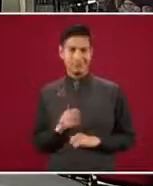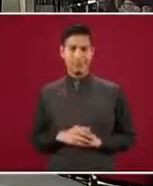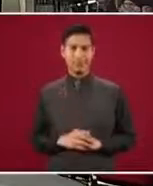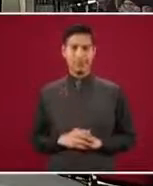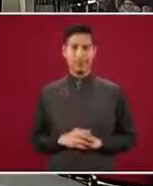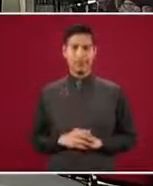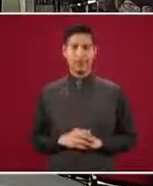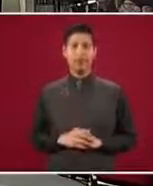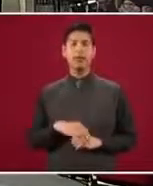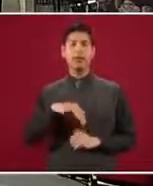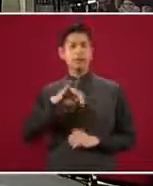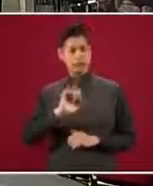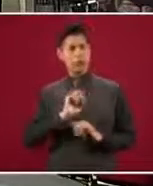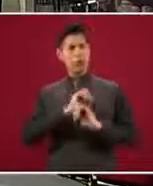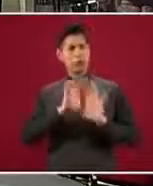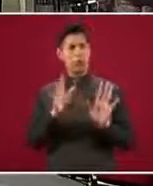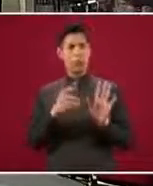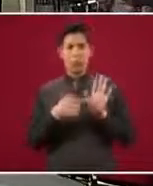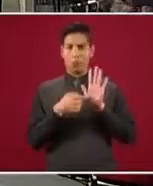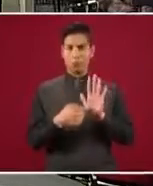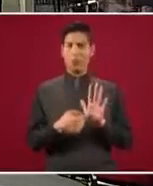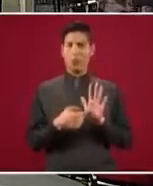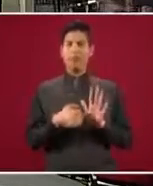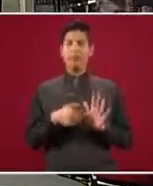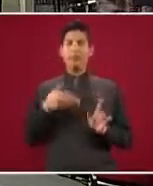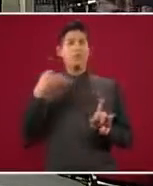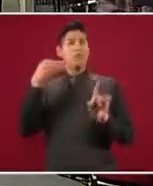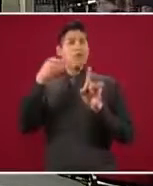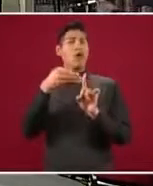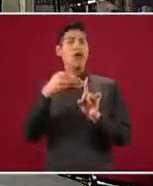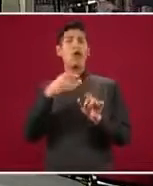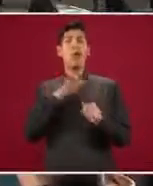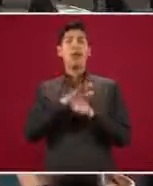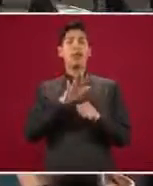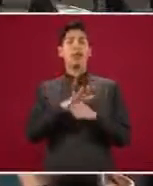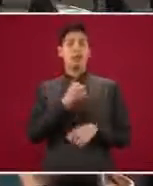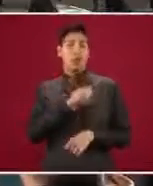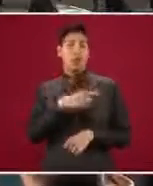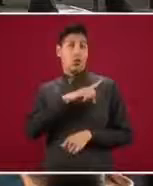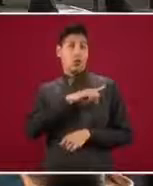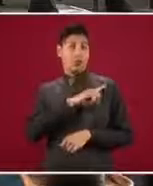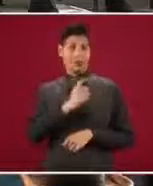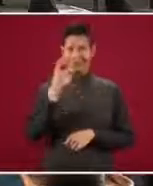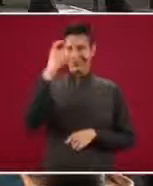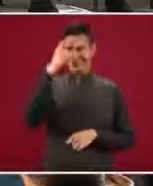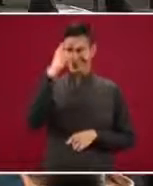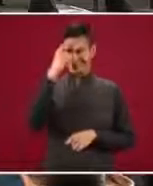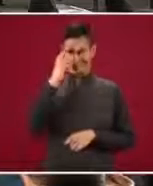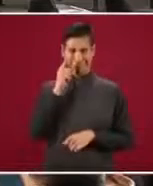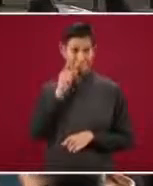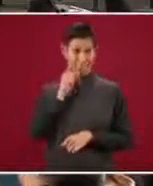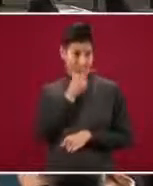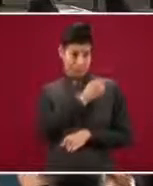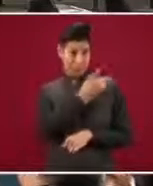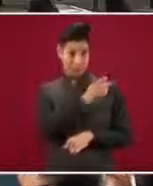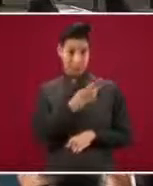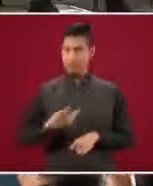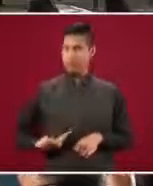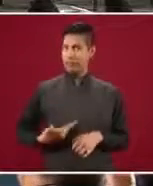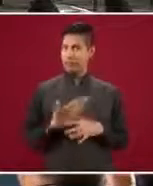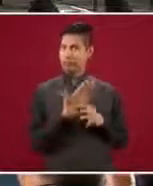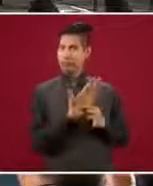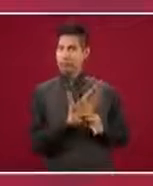enfermos. Con gusto. Específicamente sobre salud mental, el presidente también ya lo ha dicho en varias ocasiones, tenemos